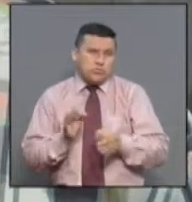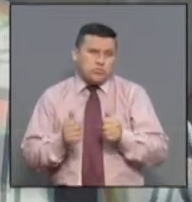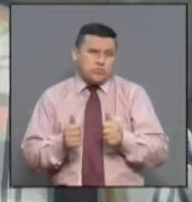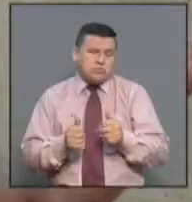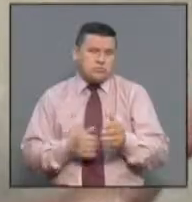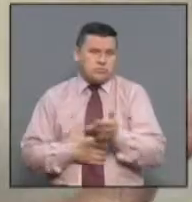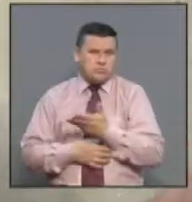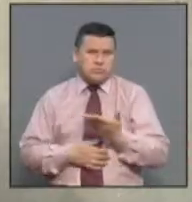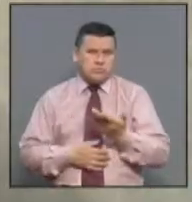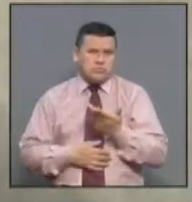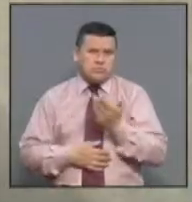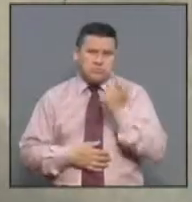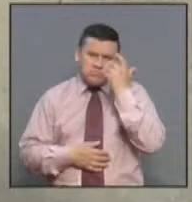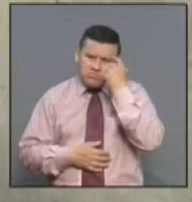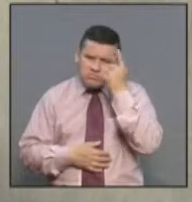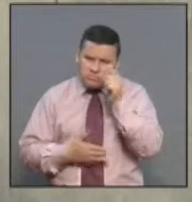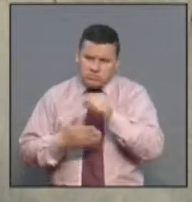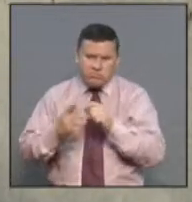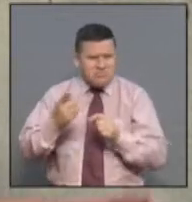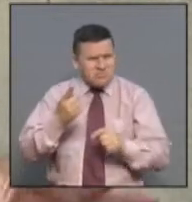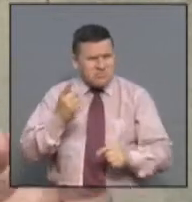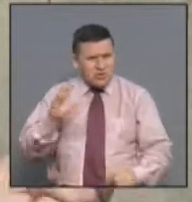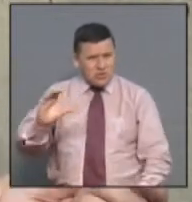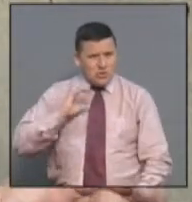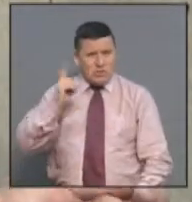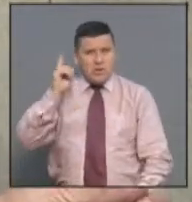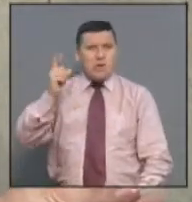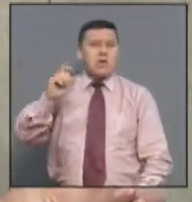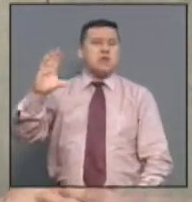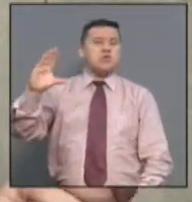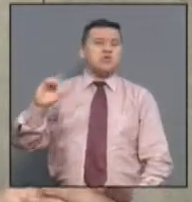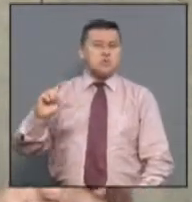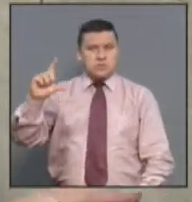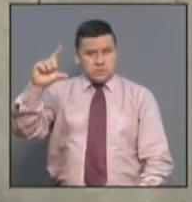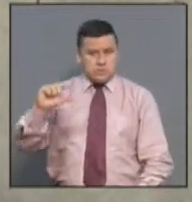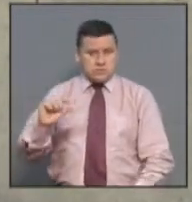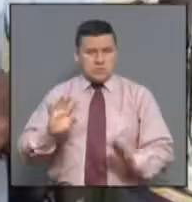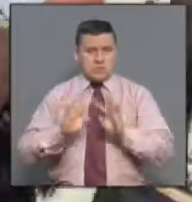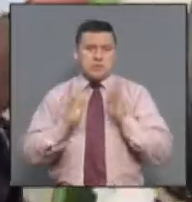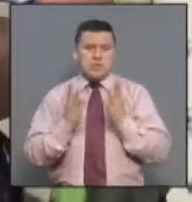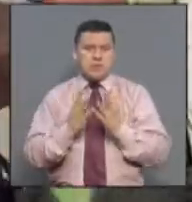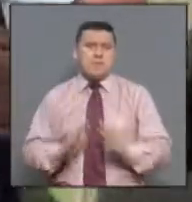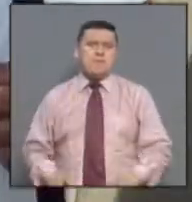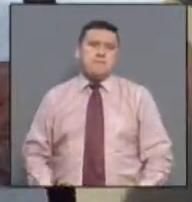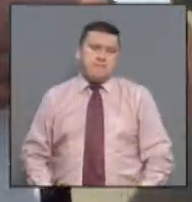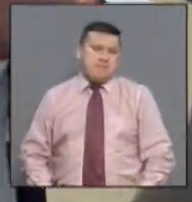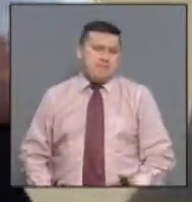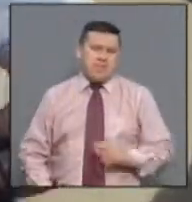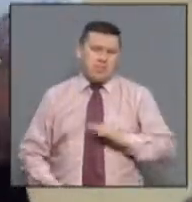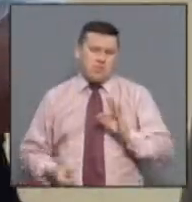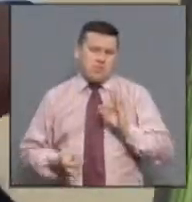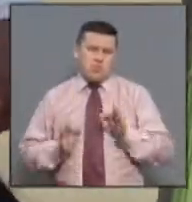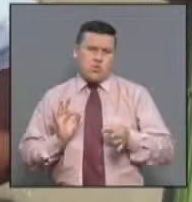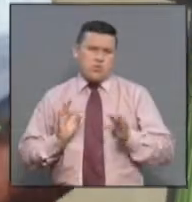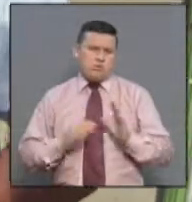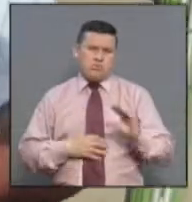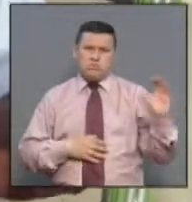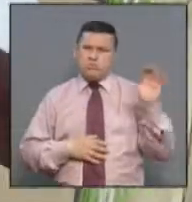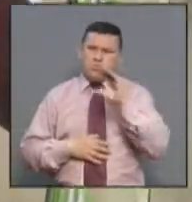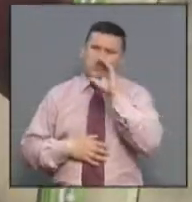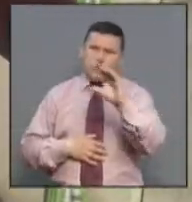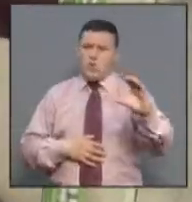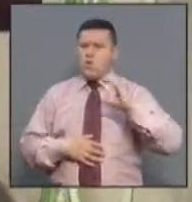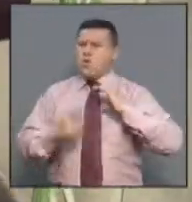con los corruptos. Tengo entendido que es para que le bajen el sueldo a los congresistas. Porque no es justo el salario que